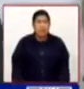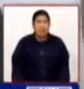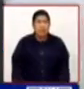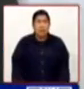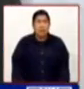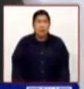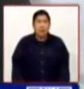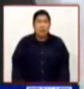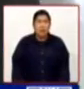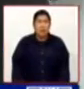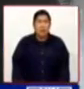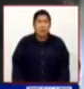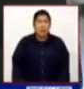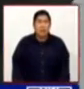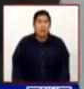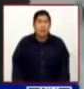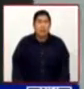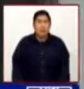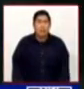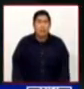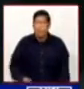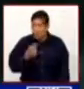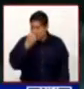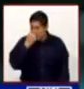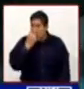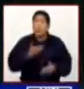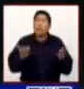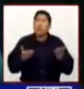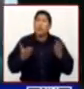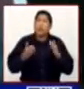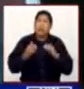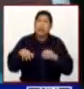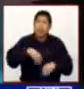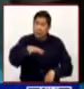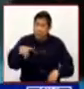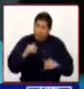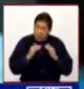joven. Es una neumonía adquirida. ¿Qué es una neumonía?